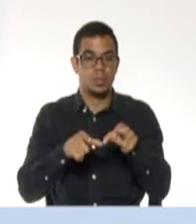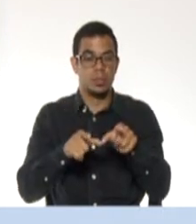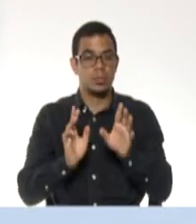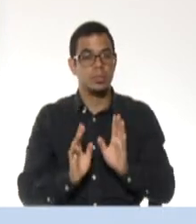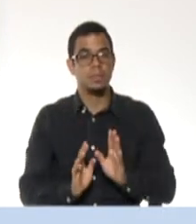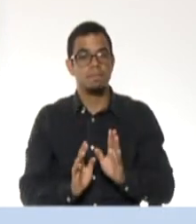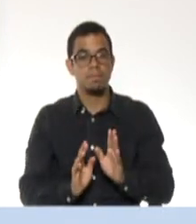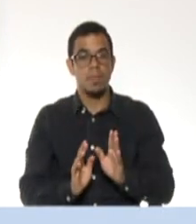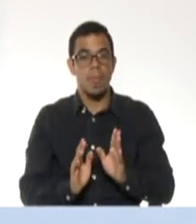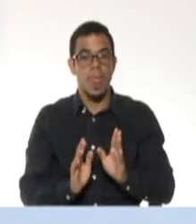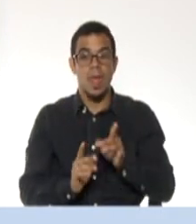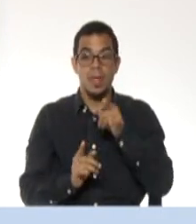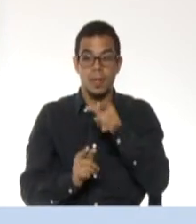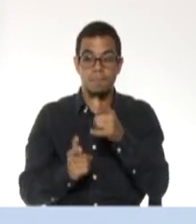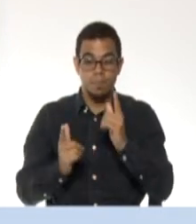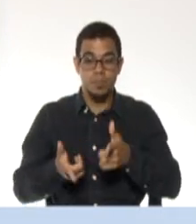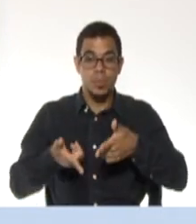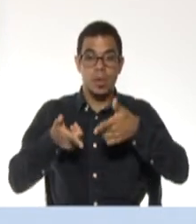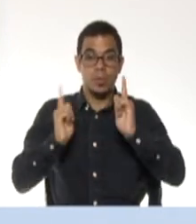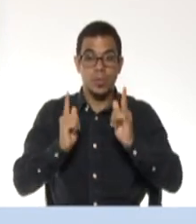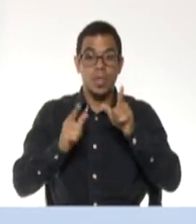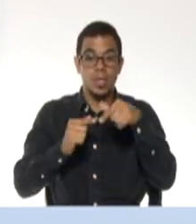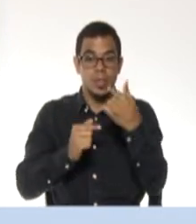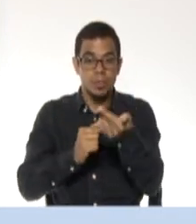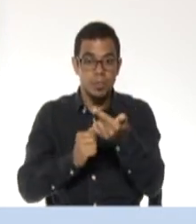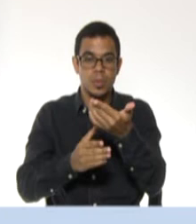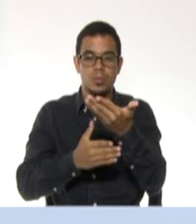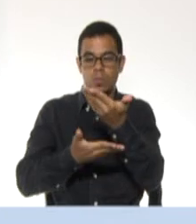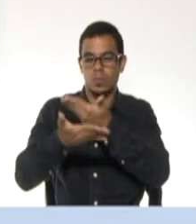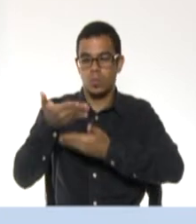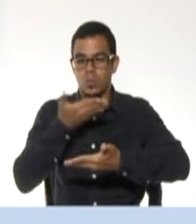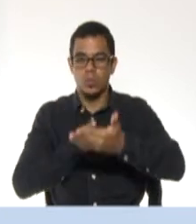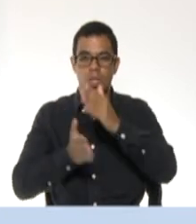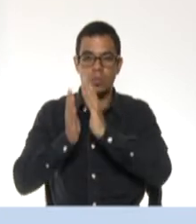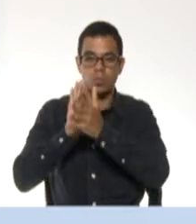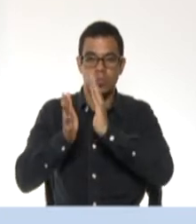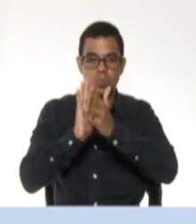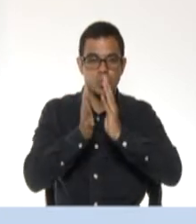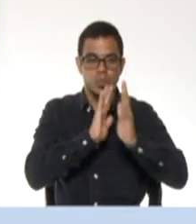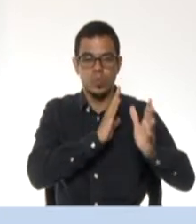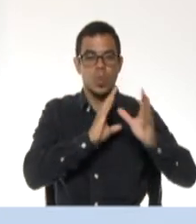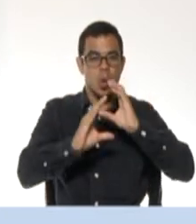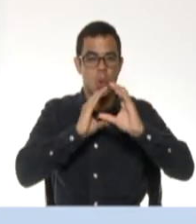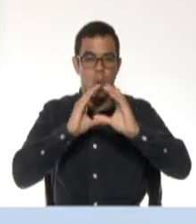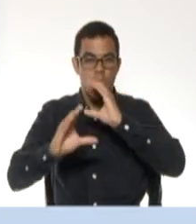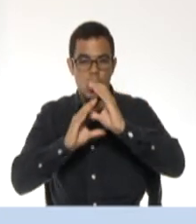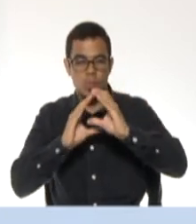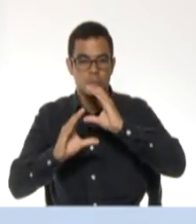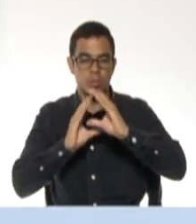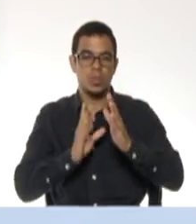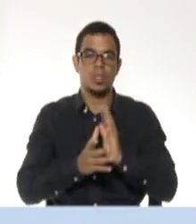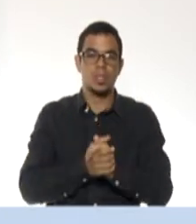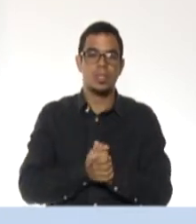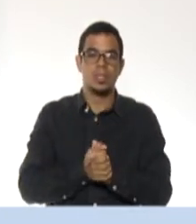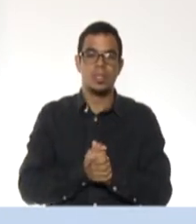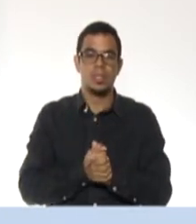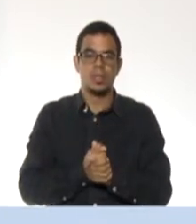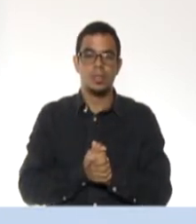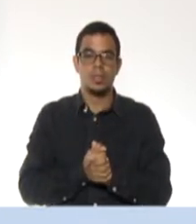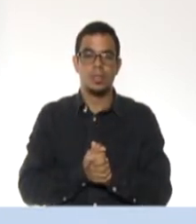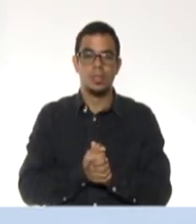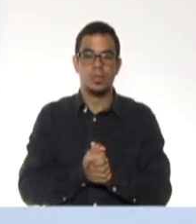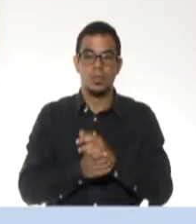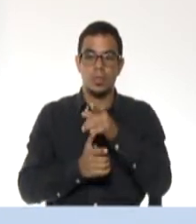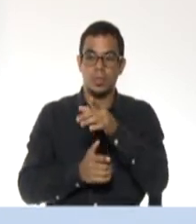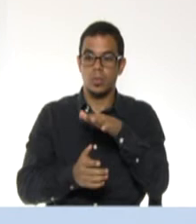autonomía, y les va a permitir socializar también con las personas que nos vamos a conseguir en un momento determinado cuando vamos a